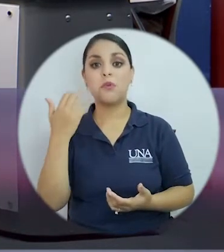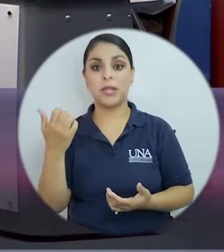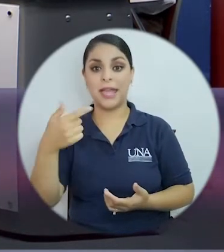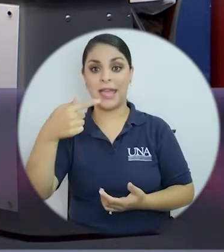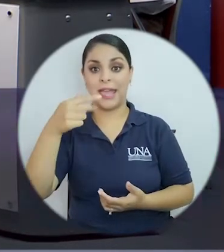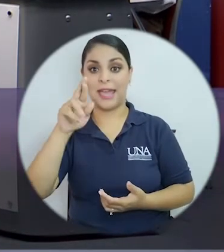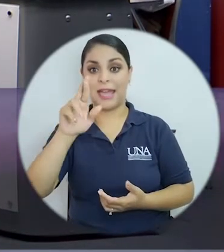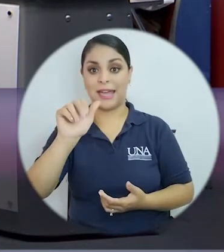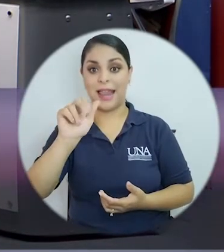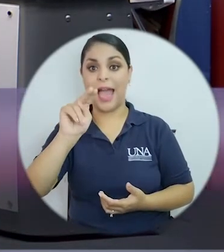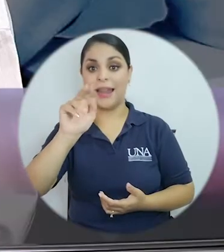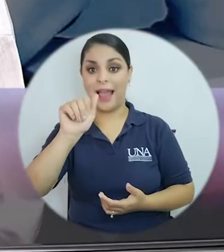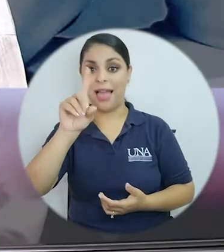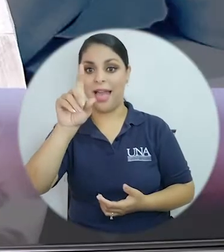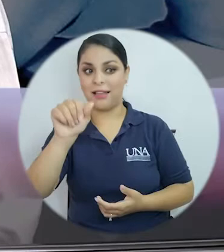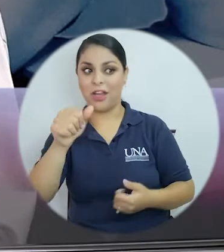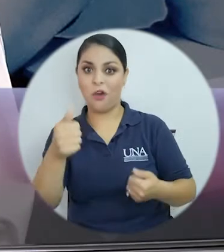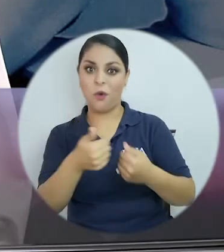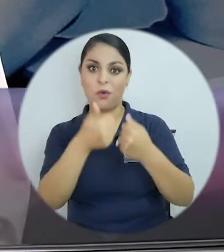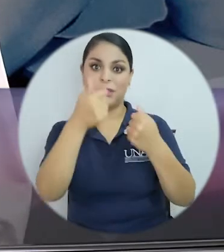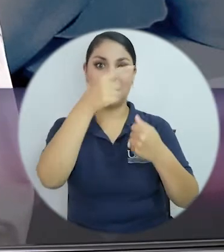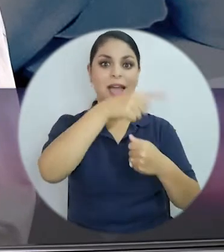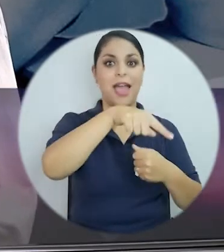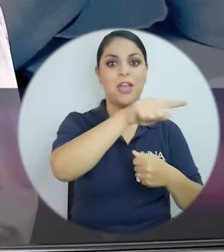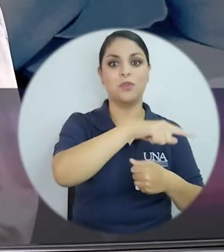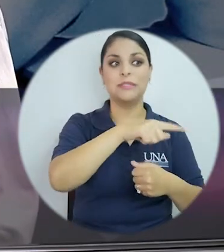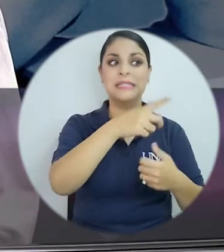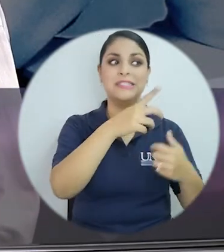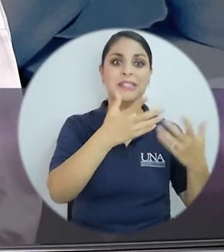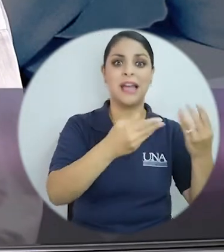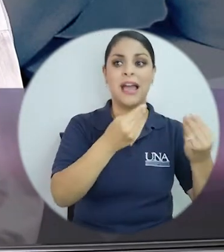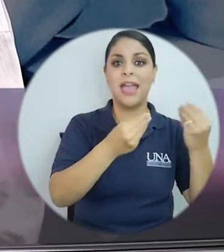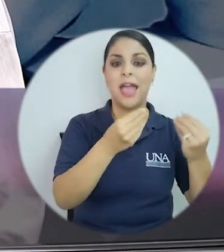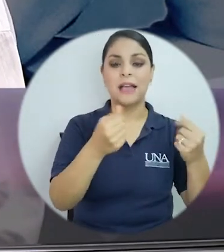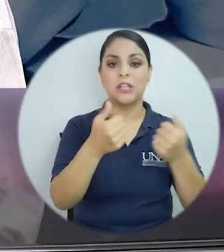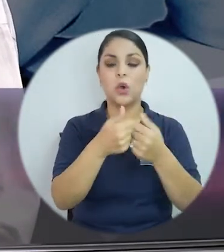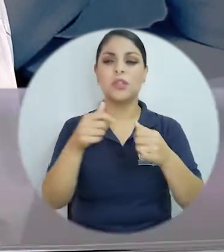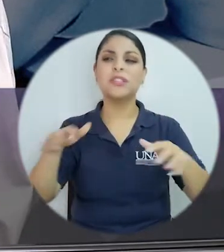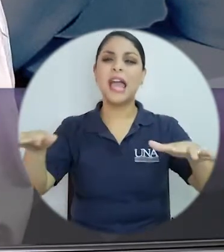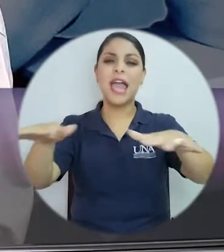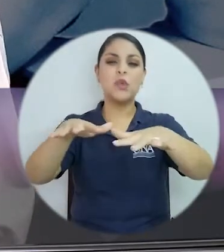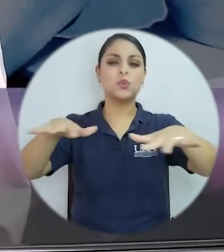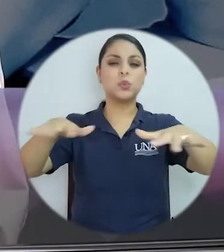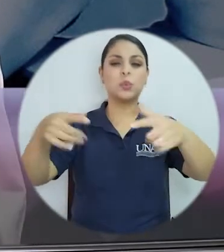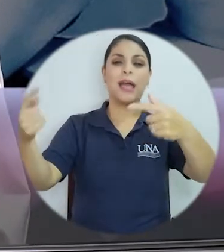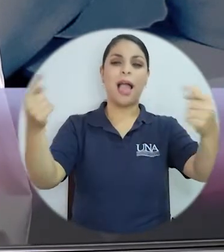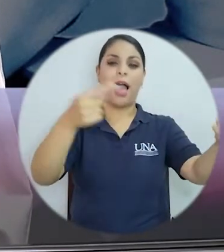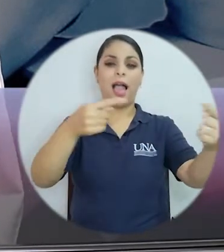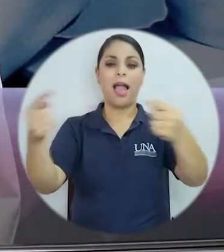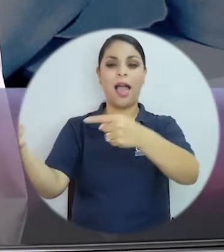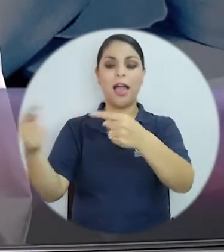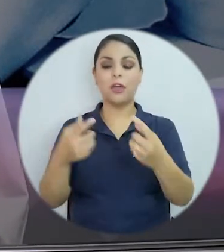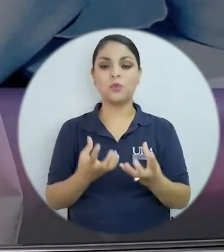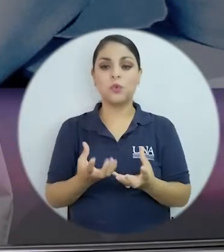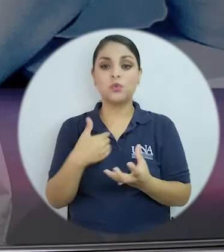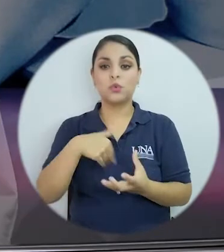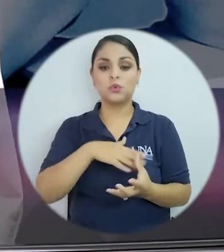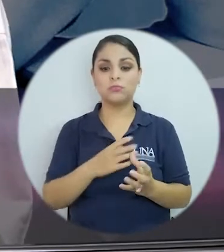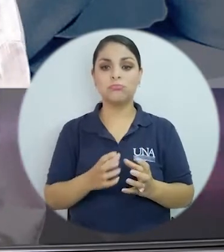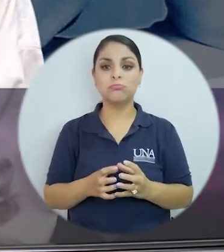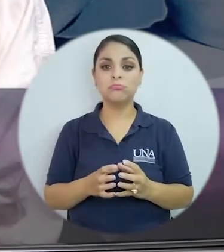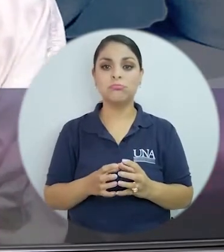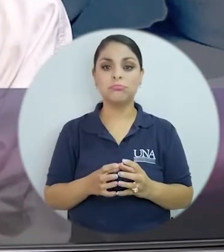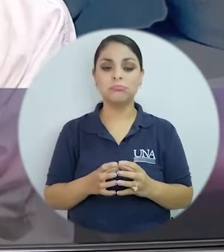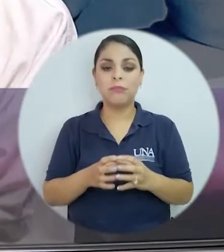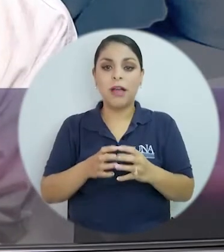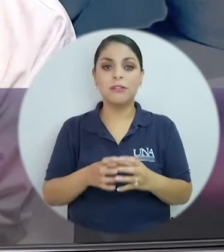se rebeló y León tenía que ver cómo sometía a Granada. Mientras se entretenían con eso, si hubieran estado en paz, nos